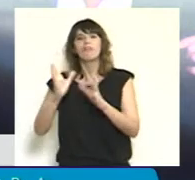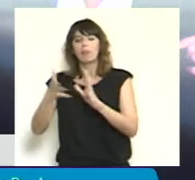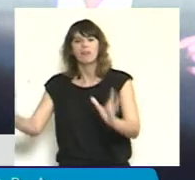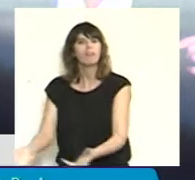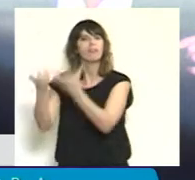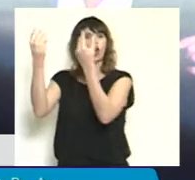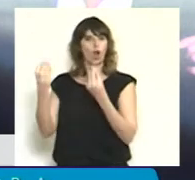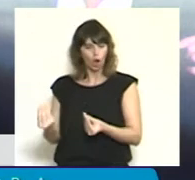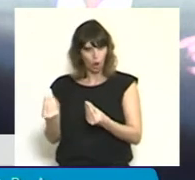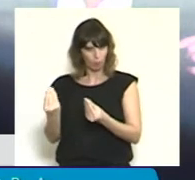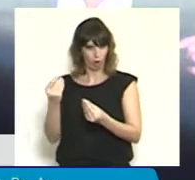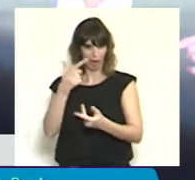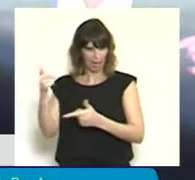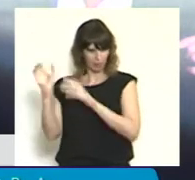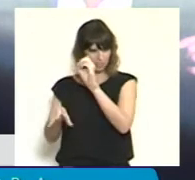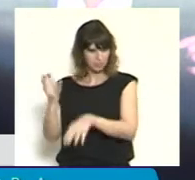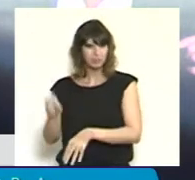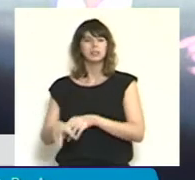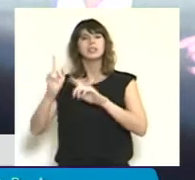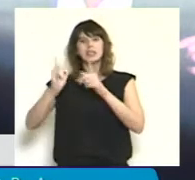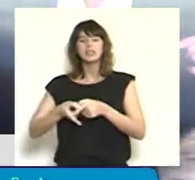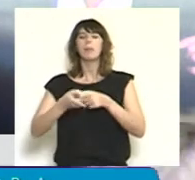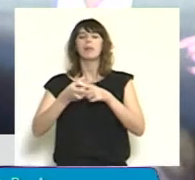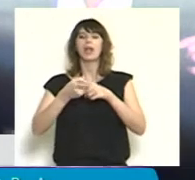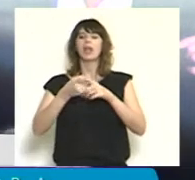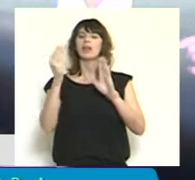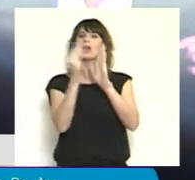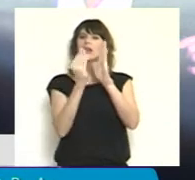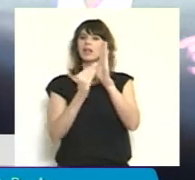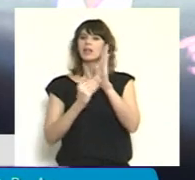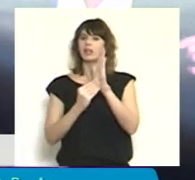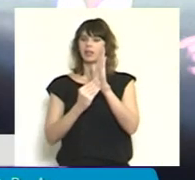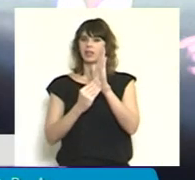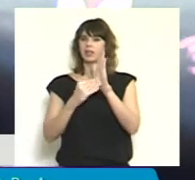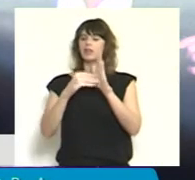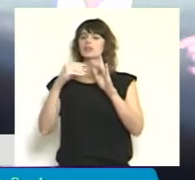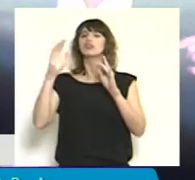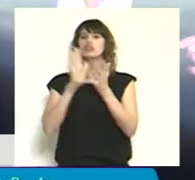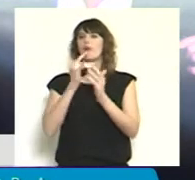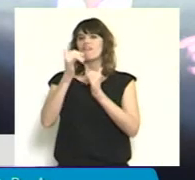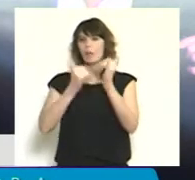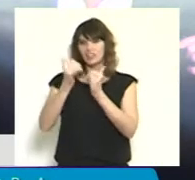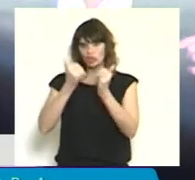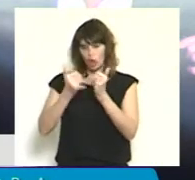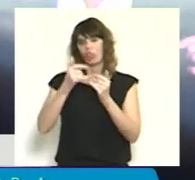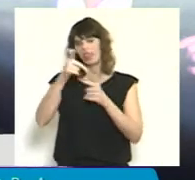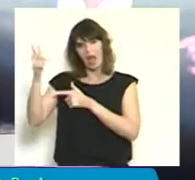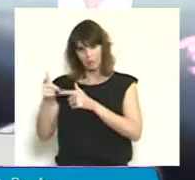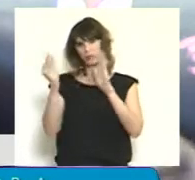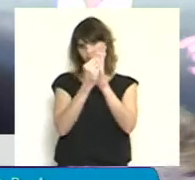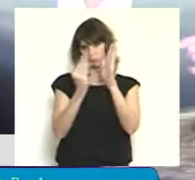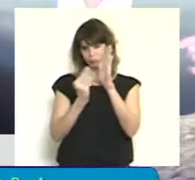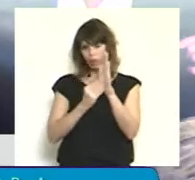único, conformar y mantener actualizado el Banco Nacional de Datos, realizar programas